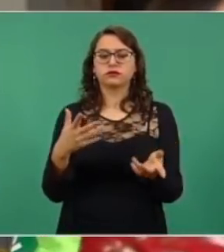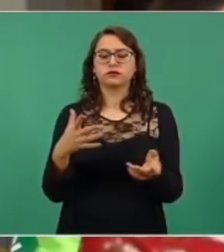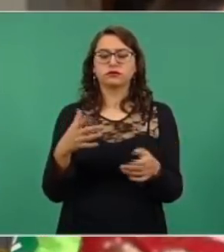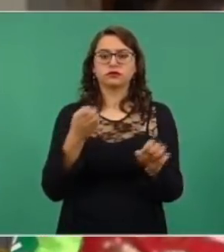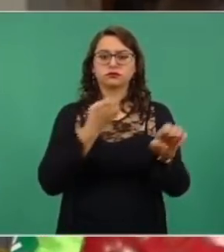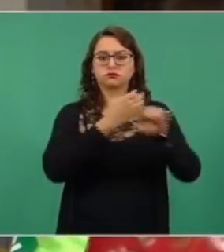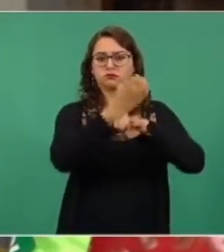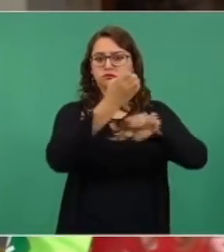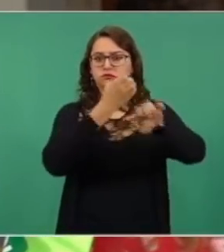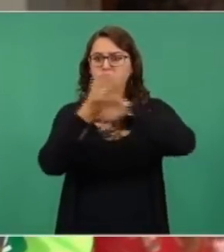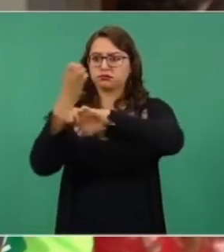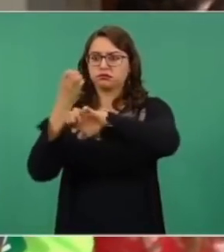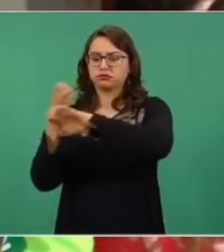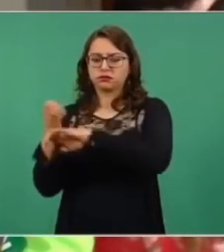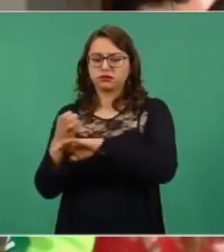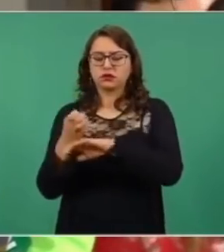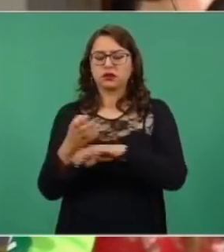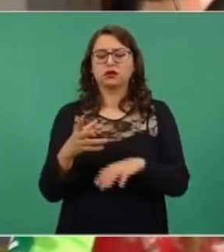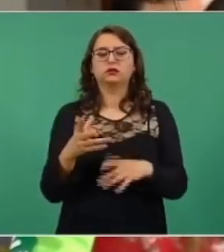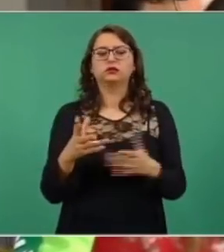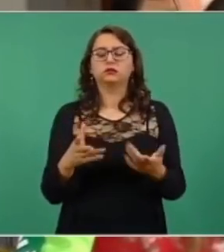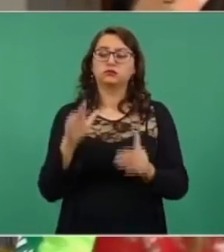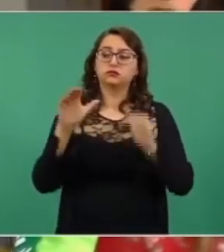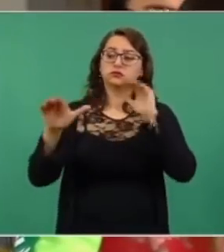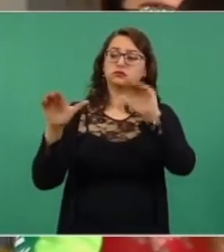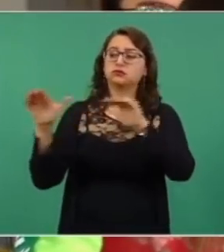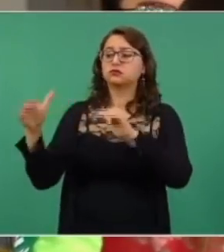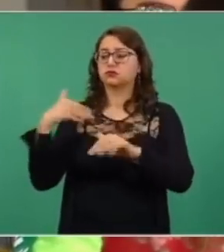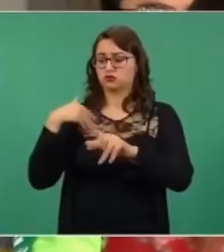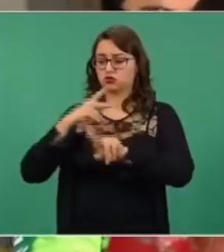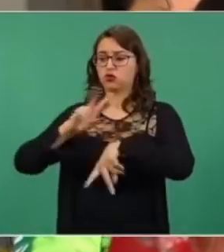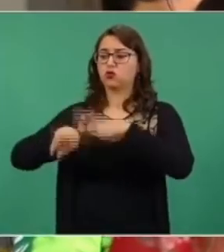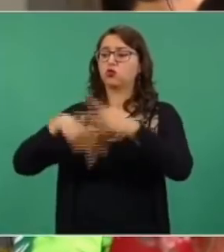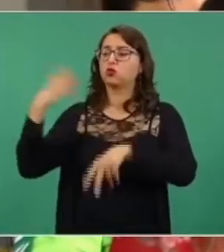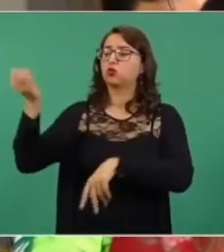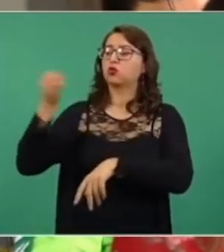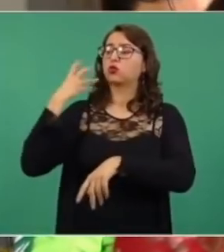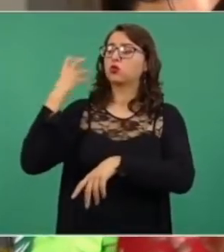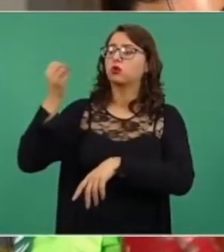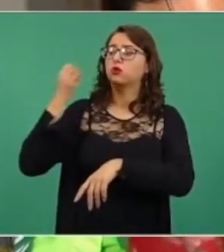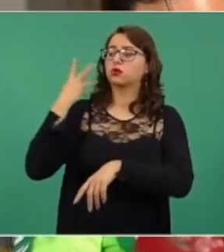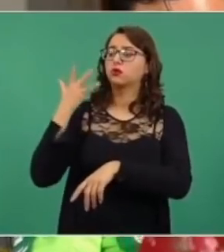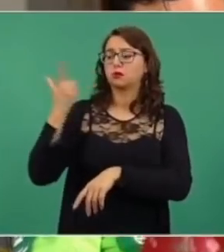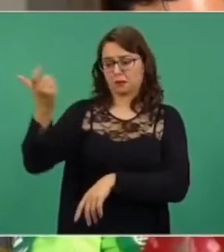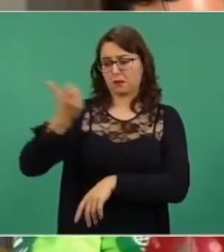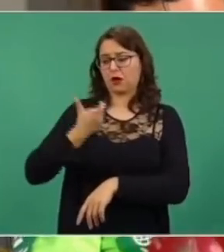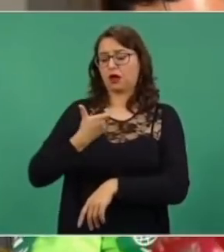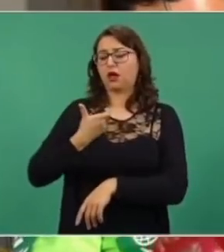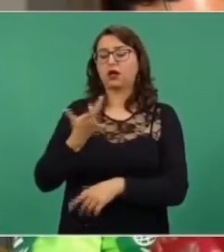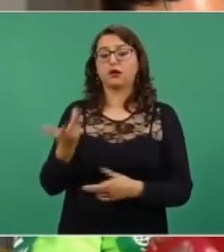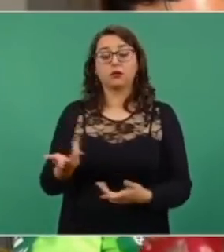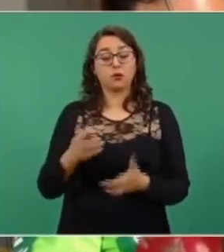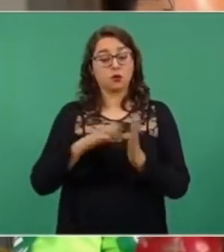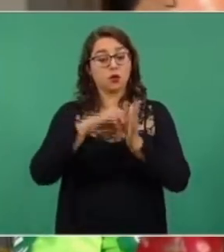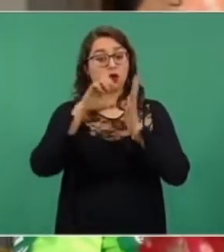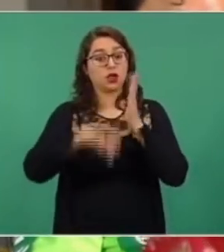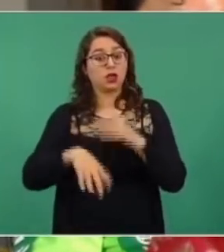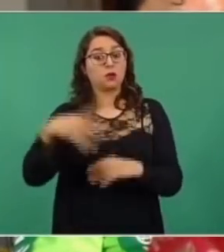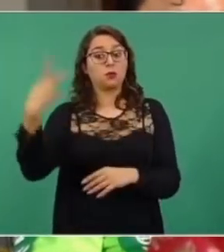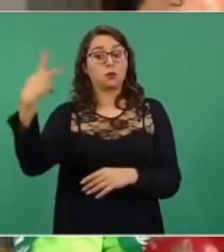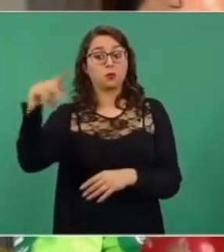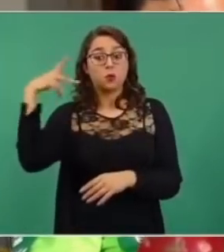allá. Está el caso, como le digo, del estado de Puebla, que le cobraron más de 1,5 millones de pesos por ir a exponer